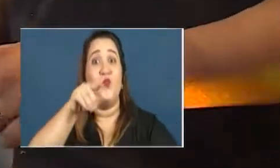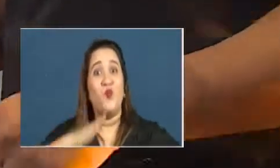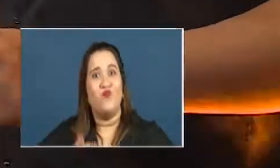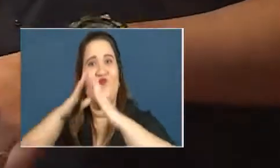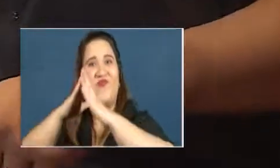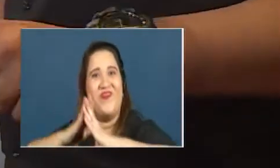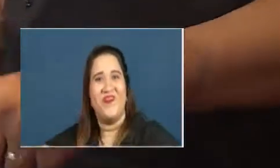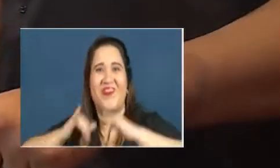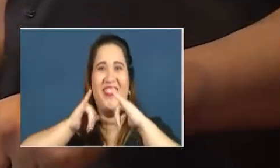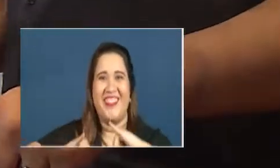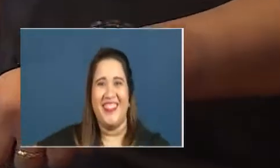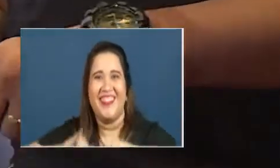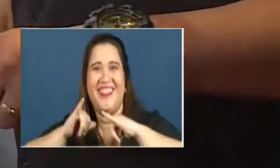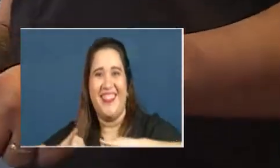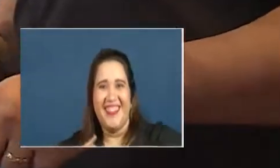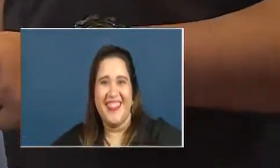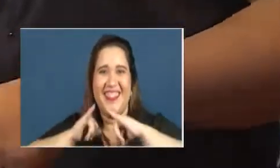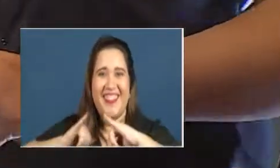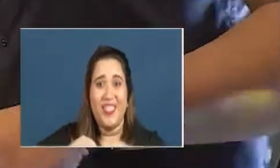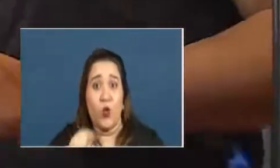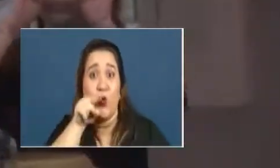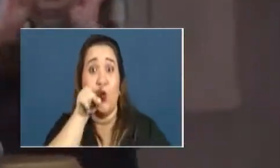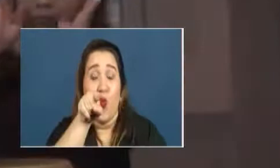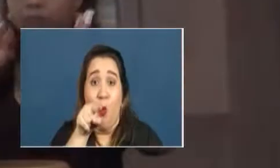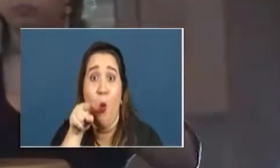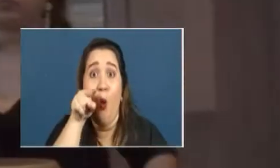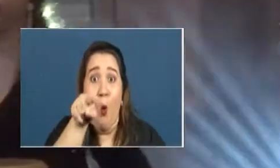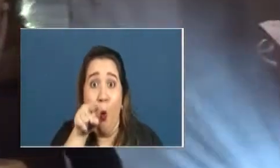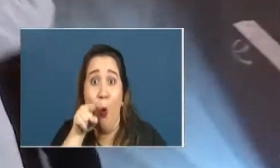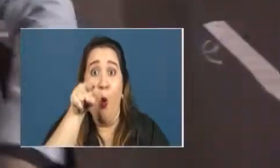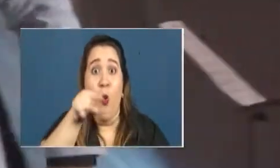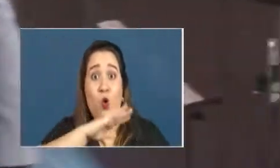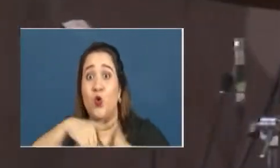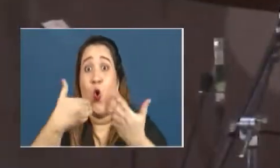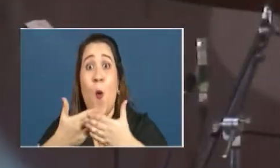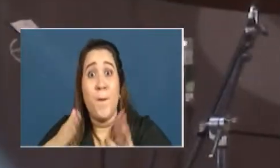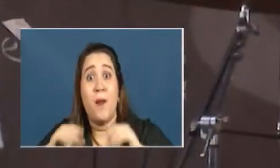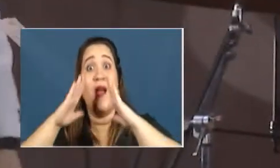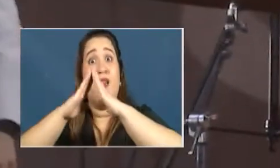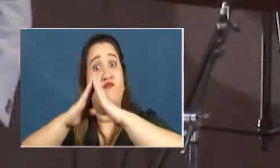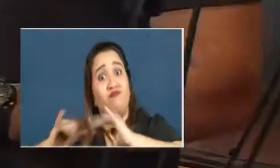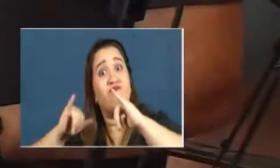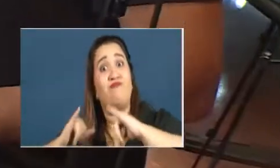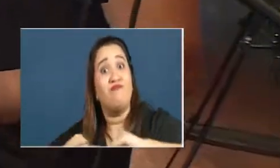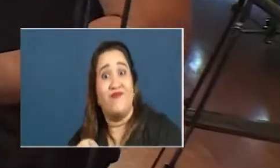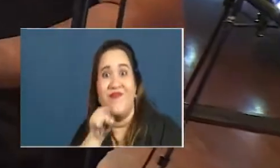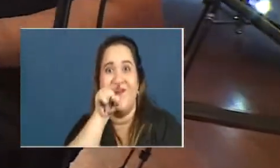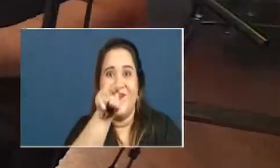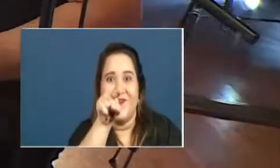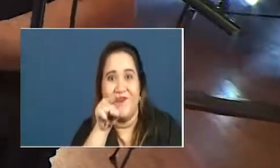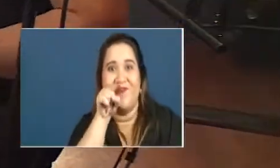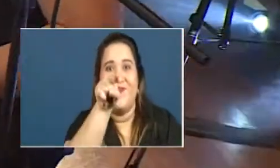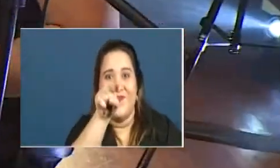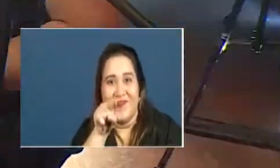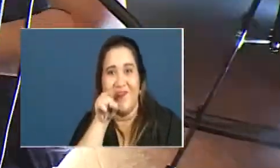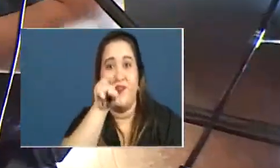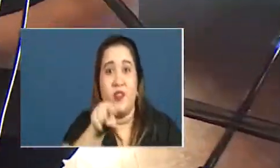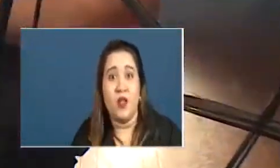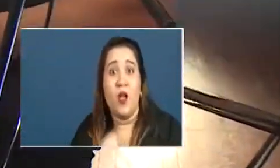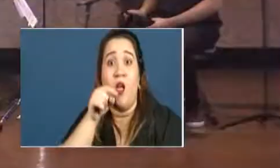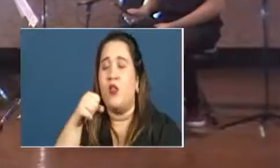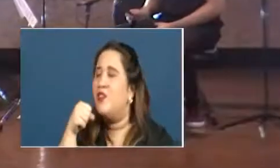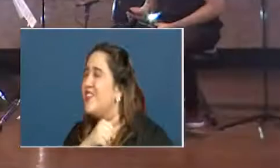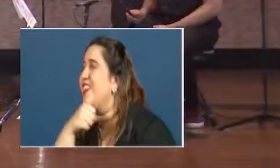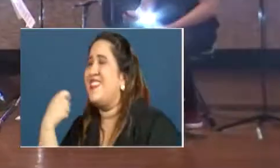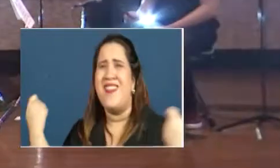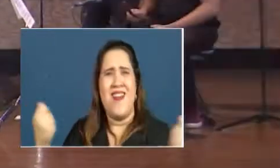Y dice, quédate en tu casa. Un mensaje para todos los que están en casa. Y dice, quédate en tu casa. Ese bueno